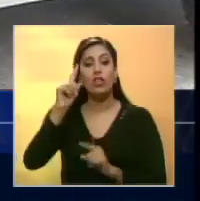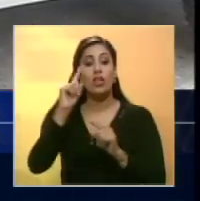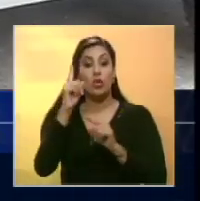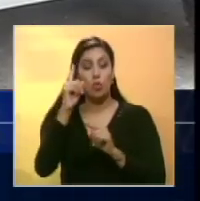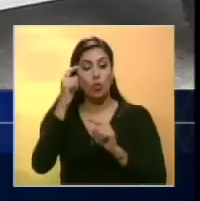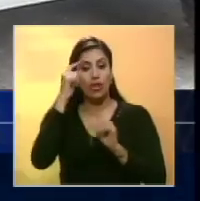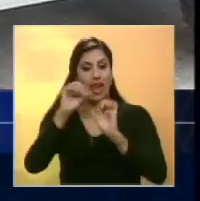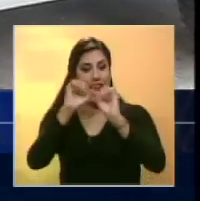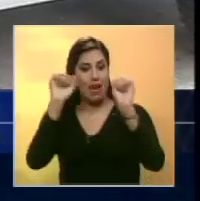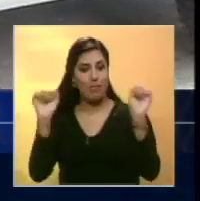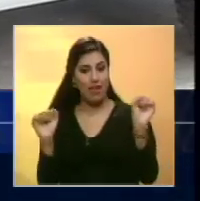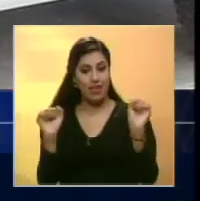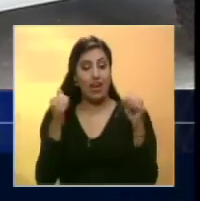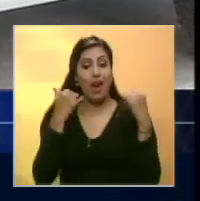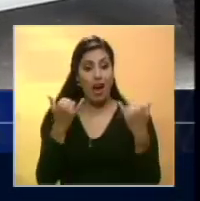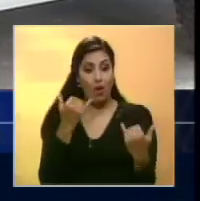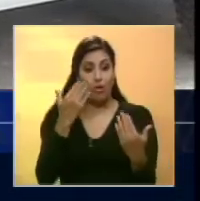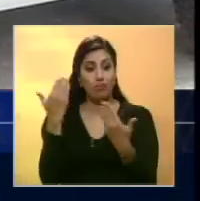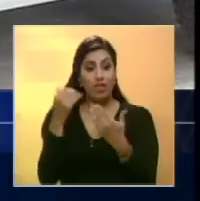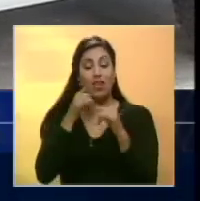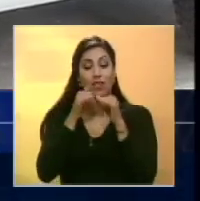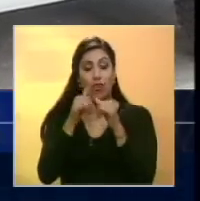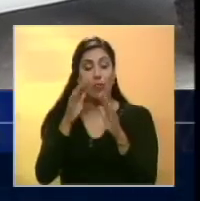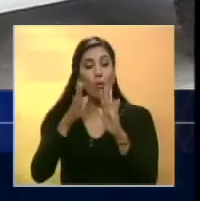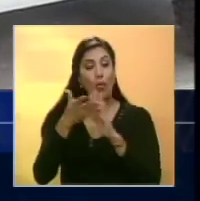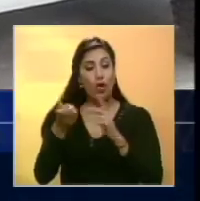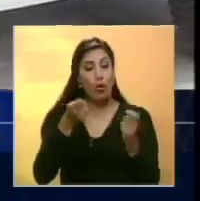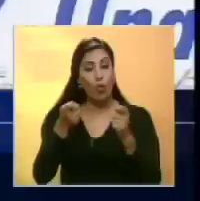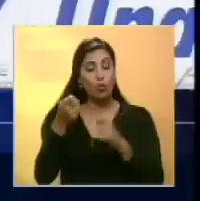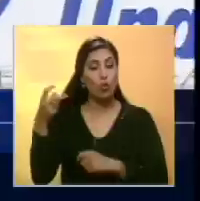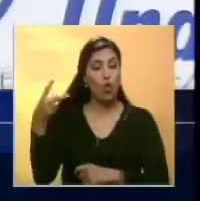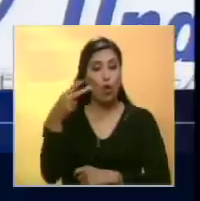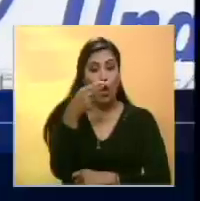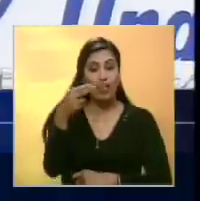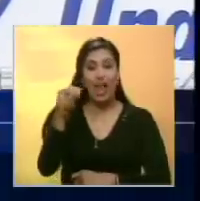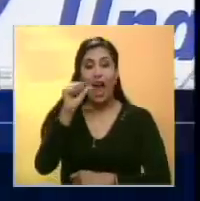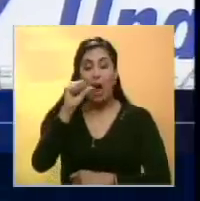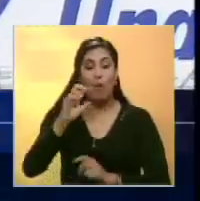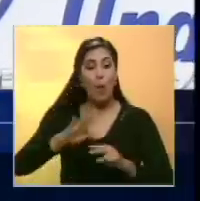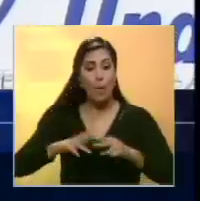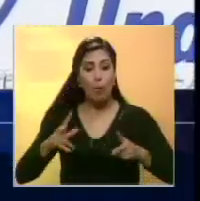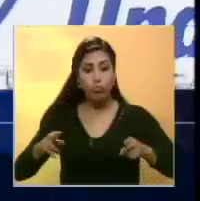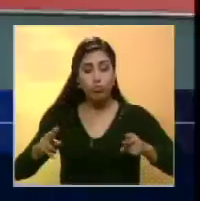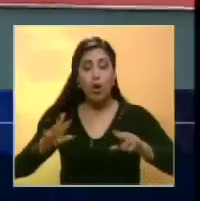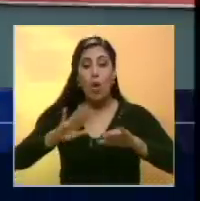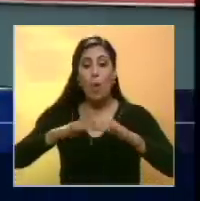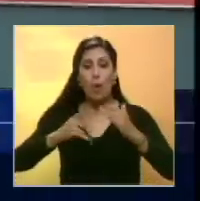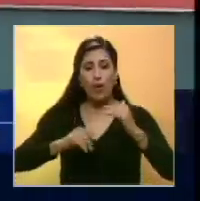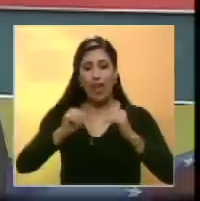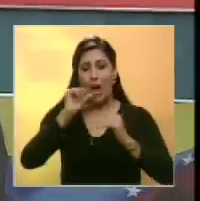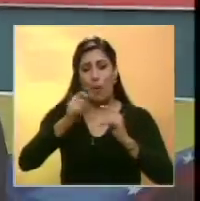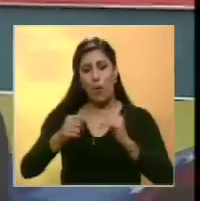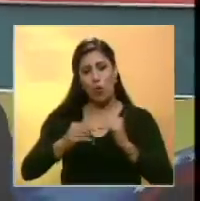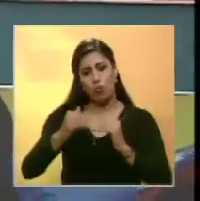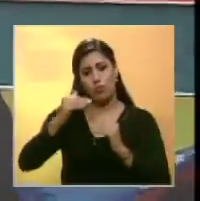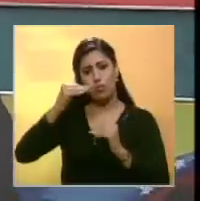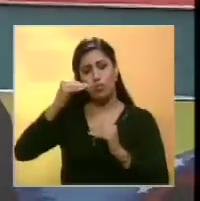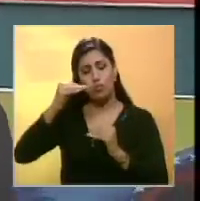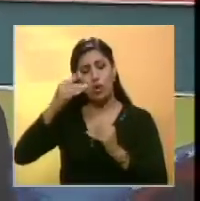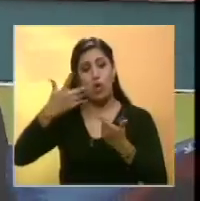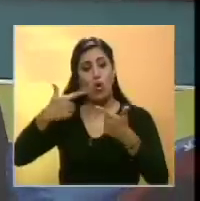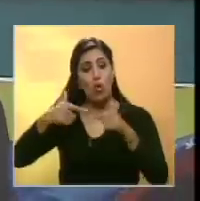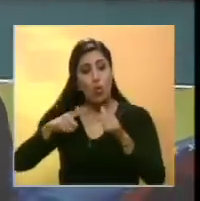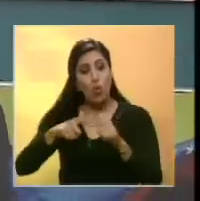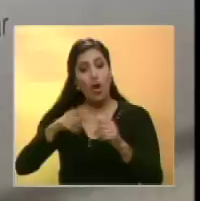horas diurnas. Hidrocapital informó que la variación en los cortes del servicio responde al nivel en el que se encuentra el embalse